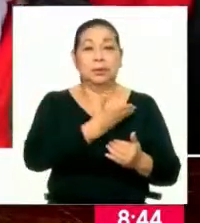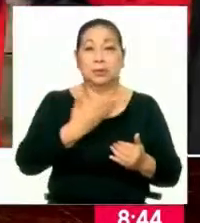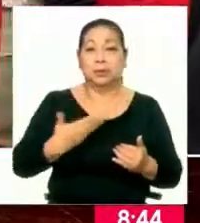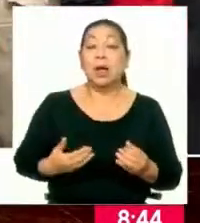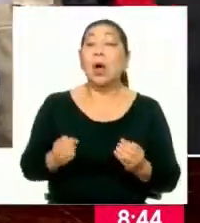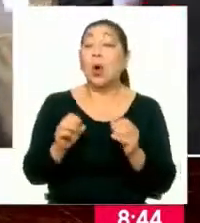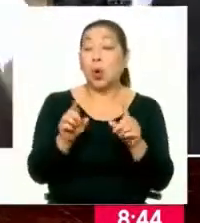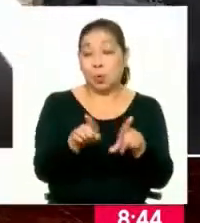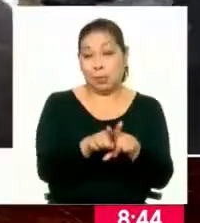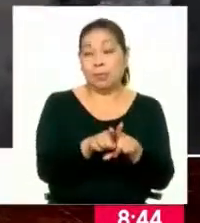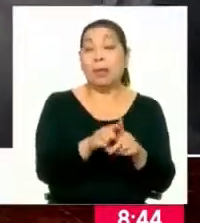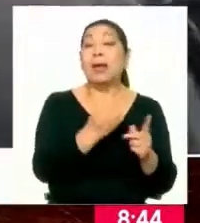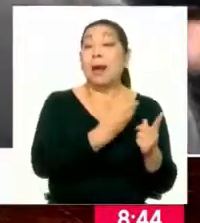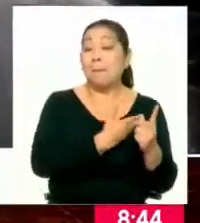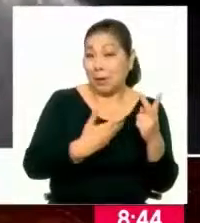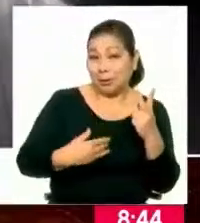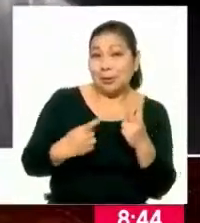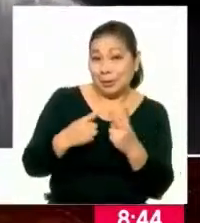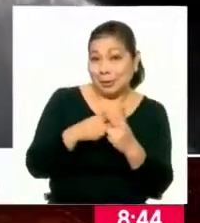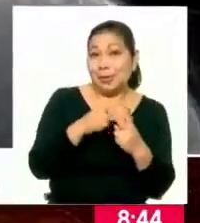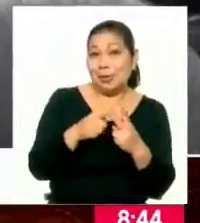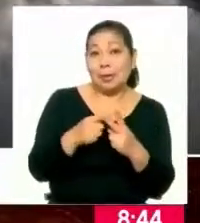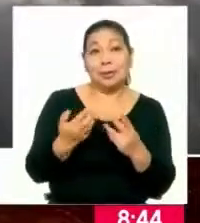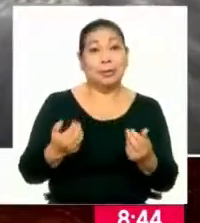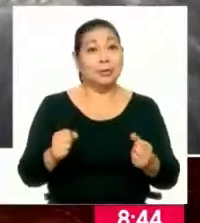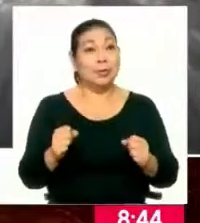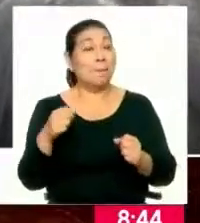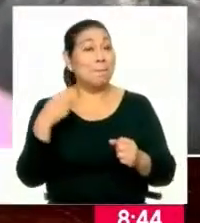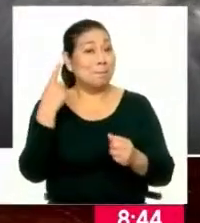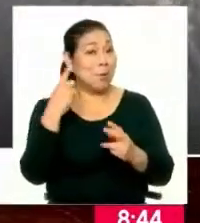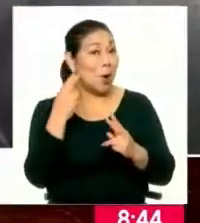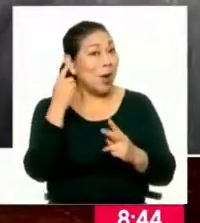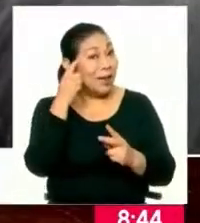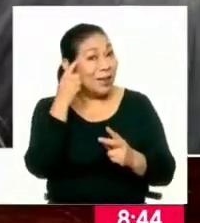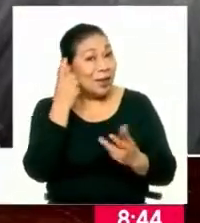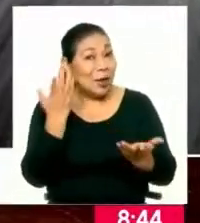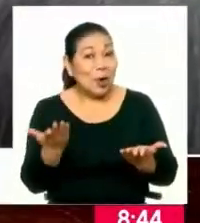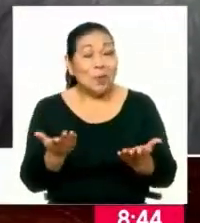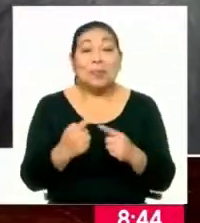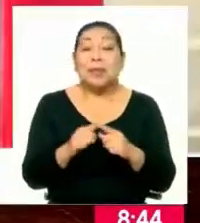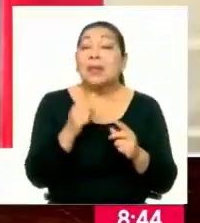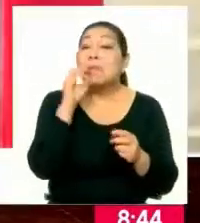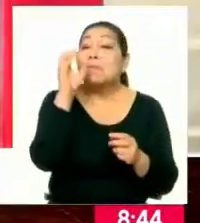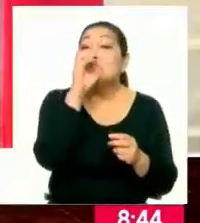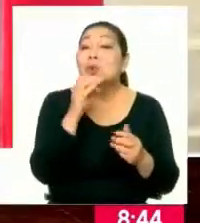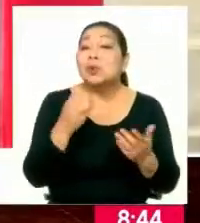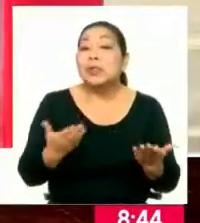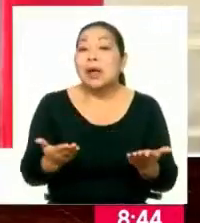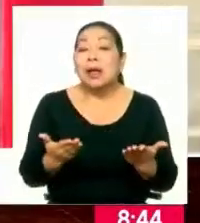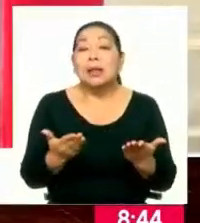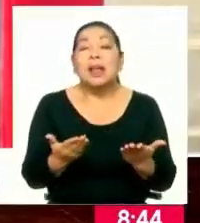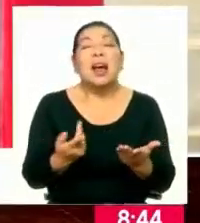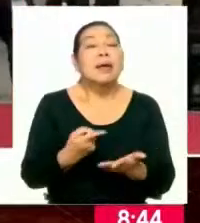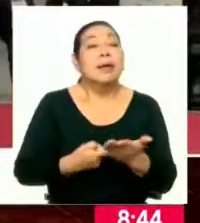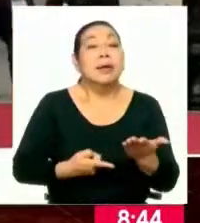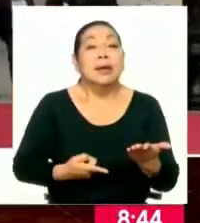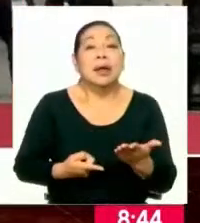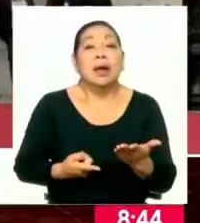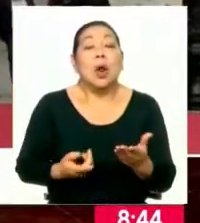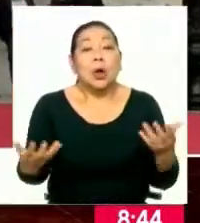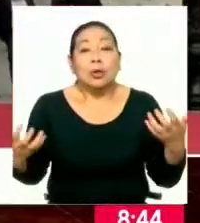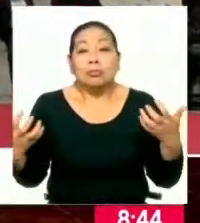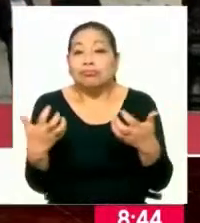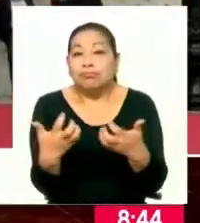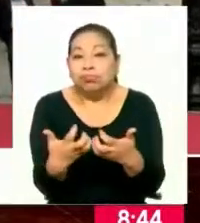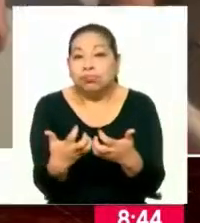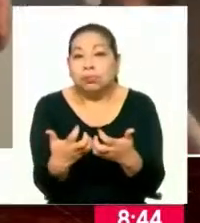al presidente también responde pues a un temperamento político. ¿Por qué? Porque lo que están buscando es literalmente accionar